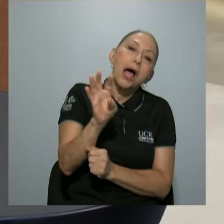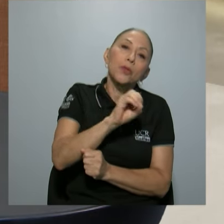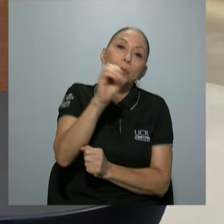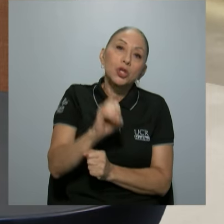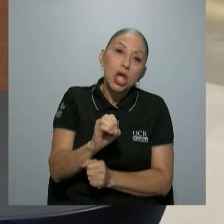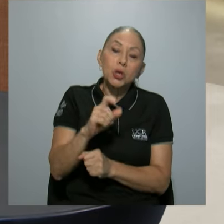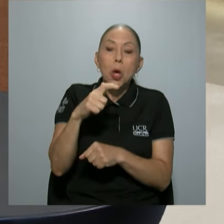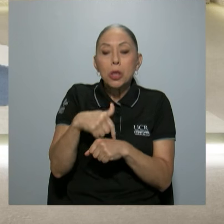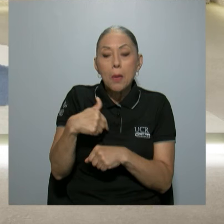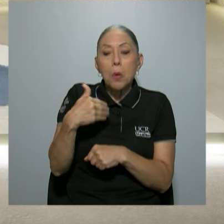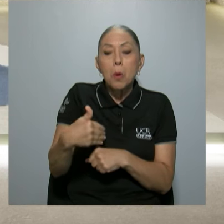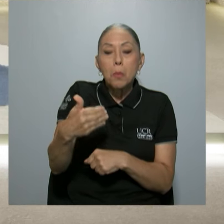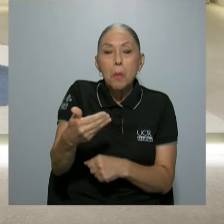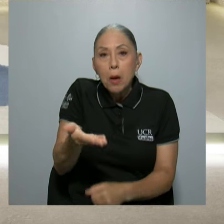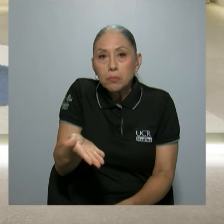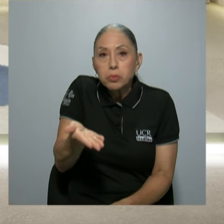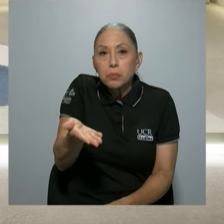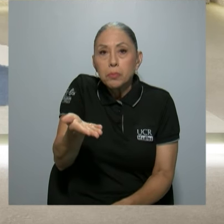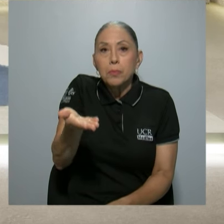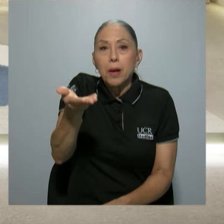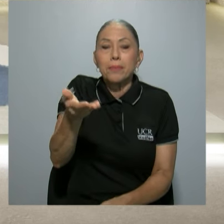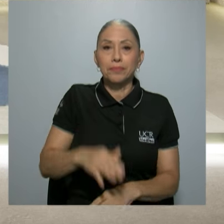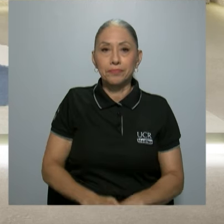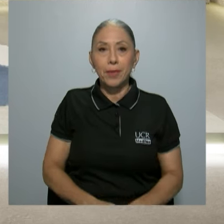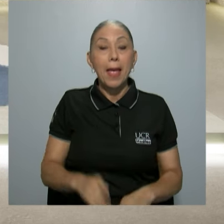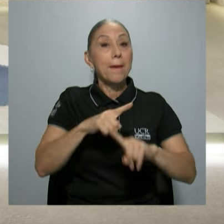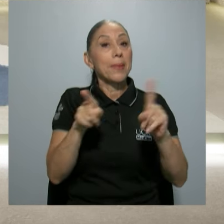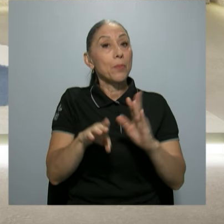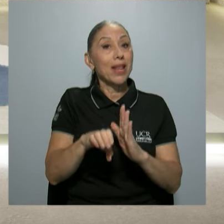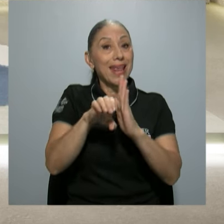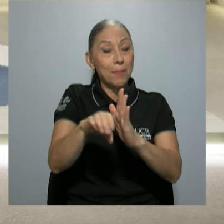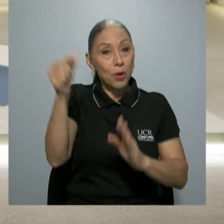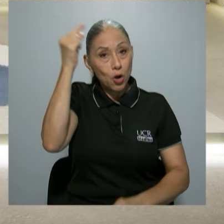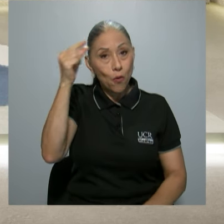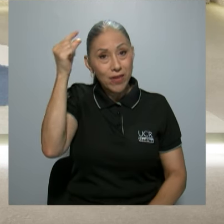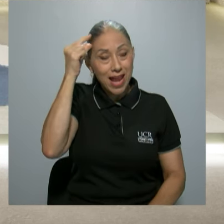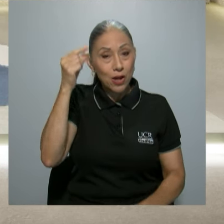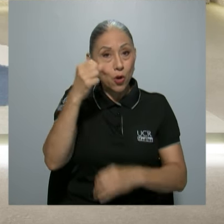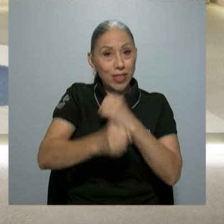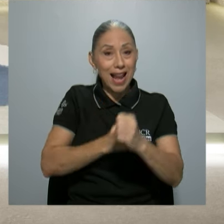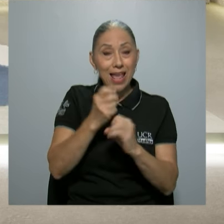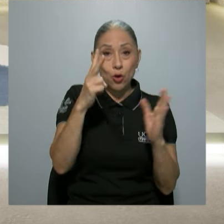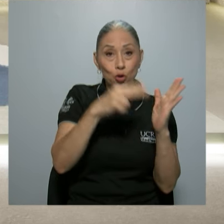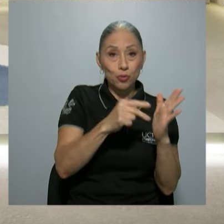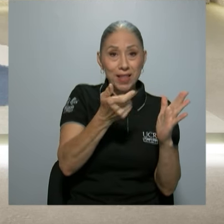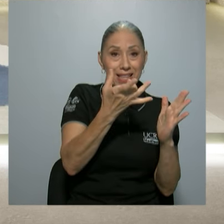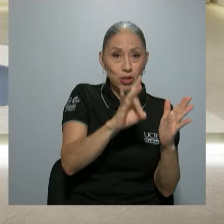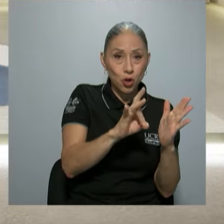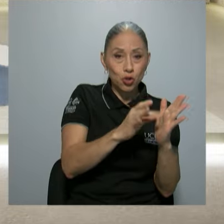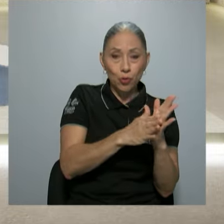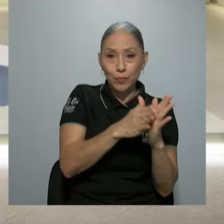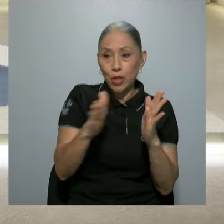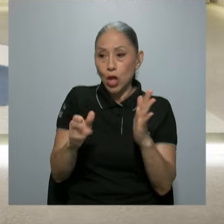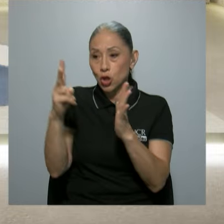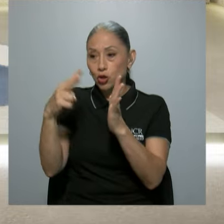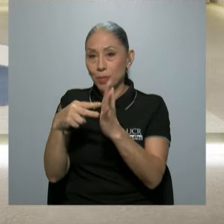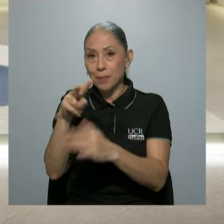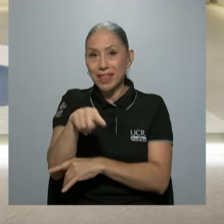creciendo. Bueno, resulta que, por ejemplo, el gobierno del 2018-2022, gobierno,